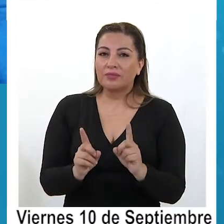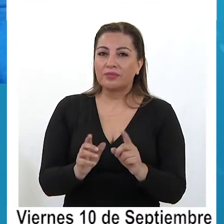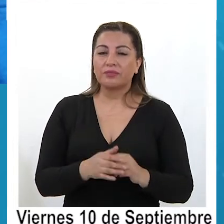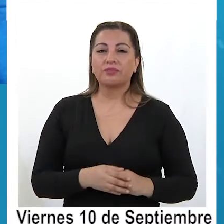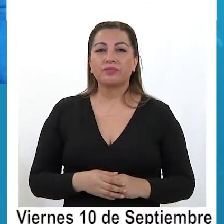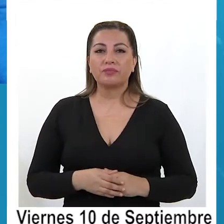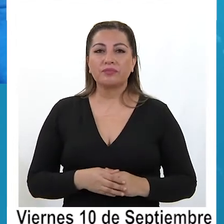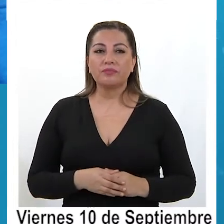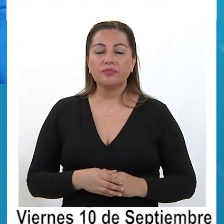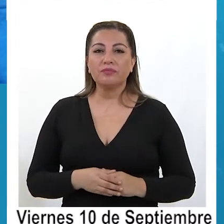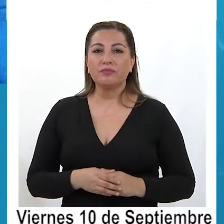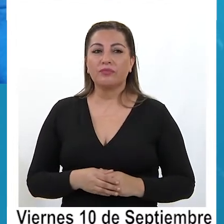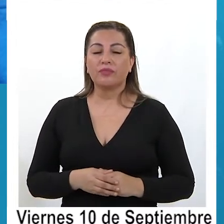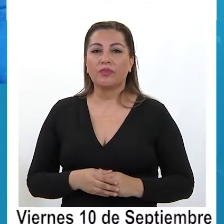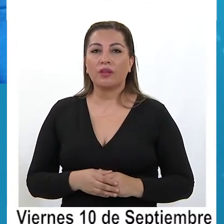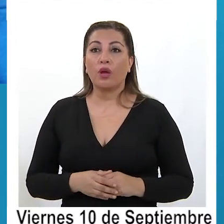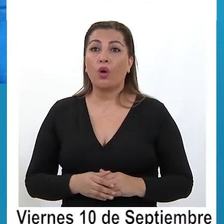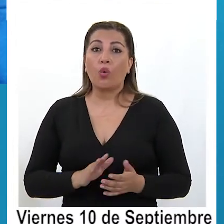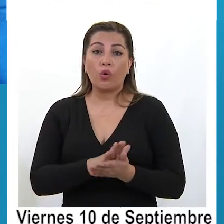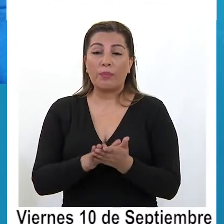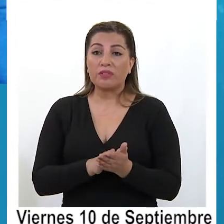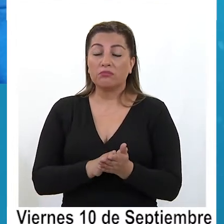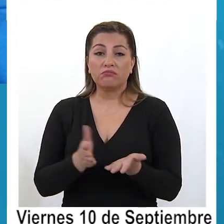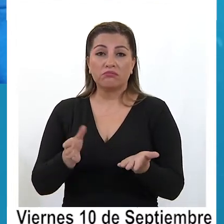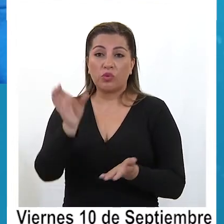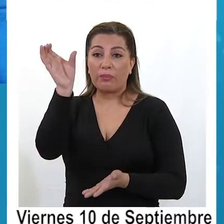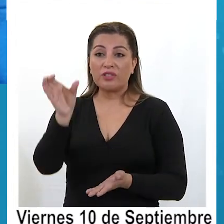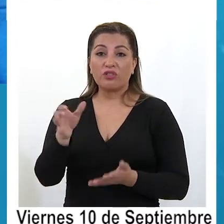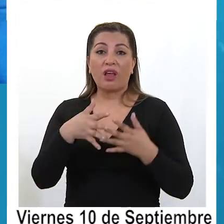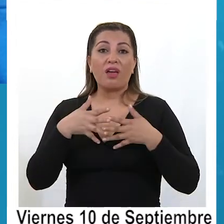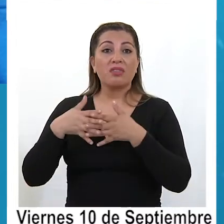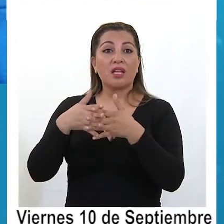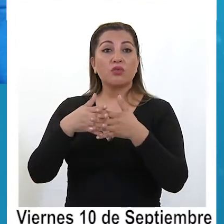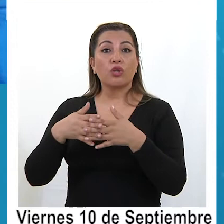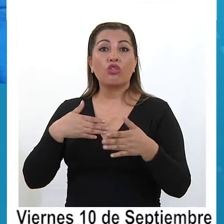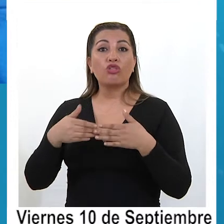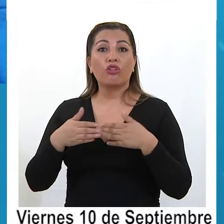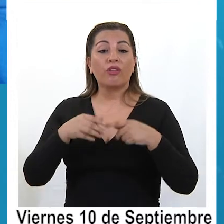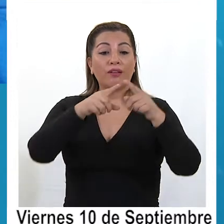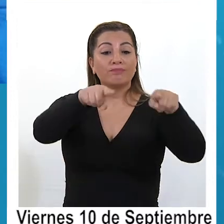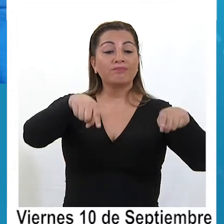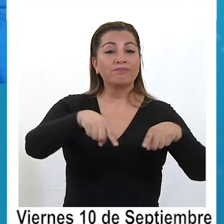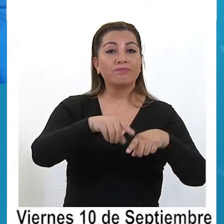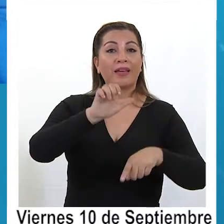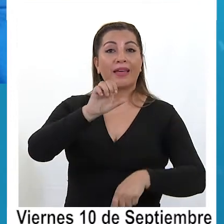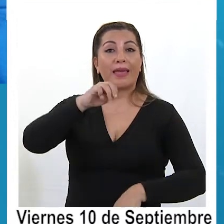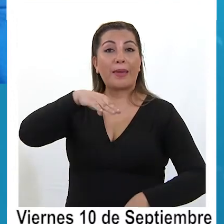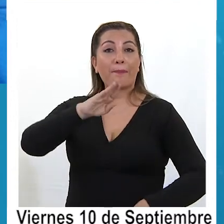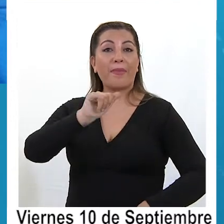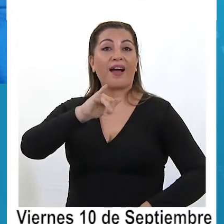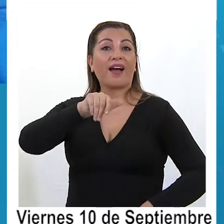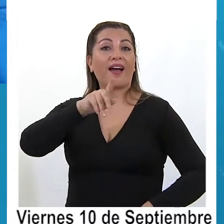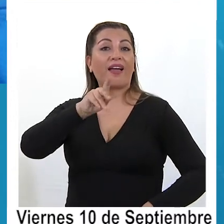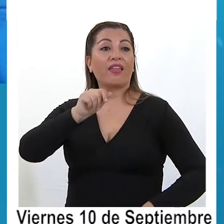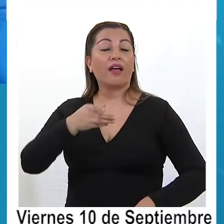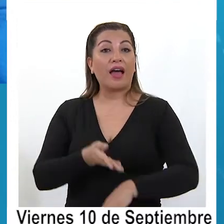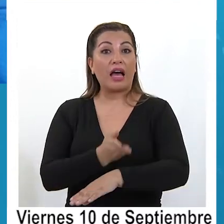didáctico, un chileno para ir a Estados Unidos necesariamente tiene que ir a la Embajada de Estados Unidos a tramitar su visa antes del viaje, y